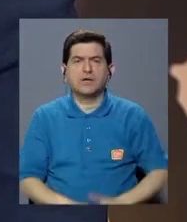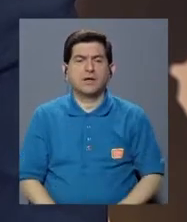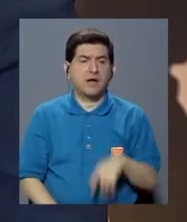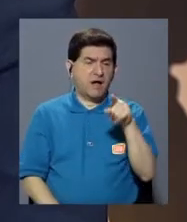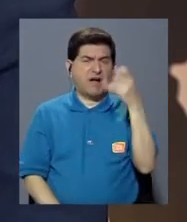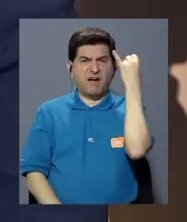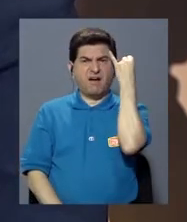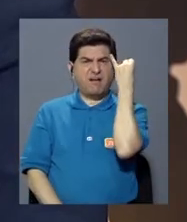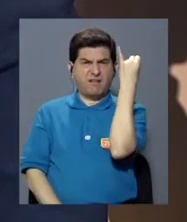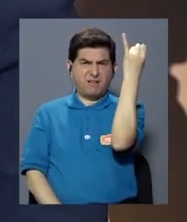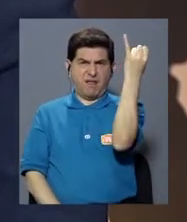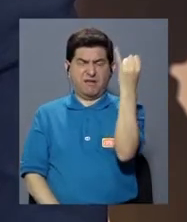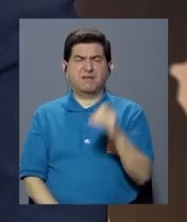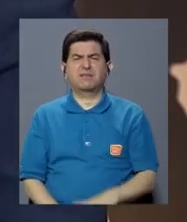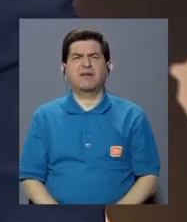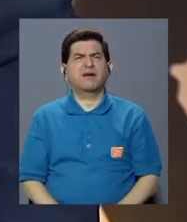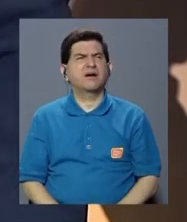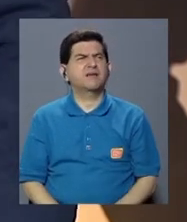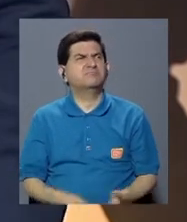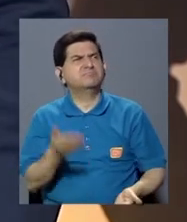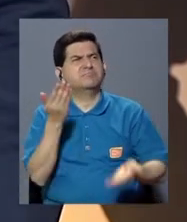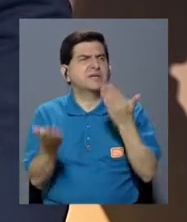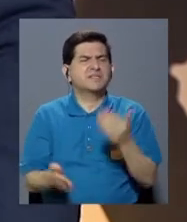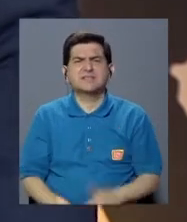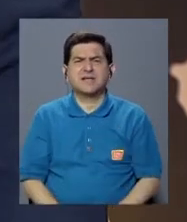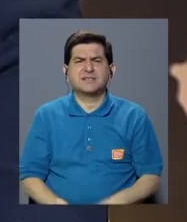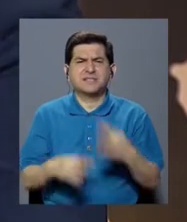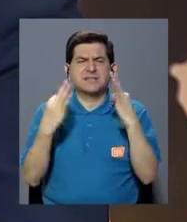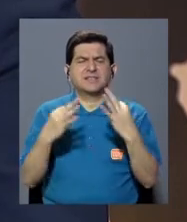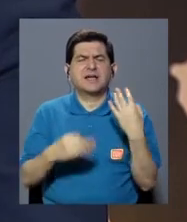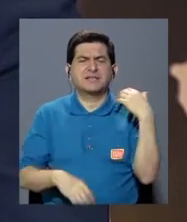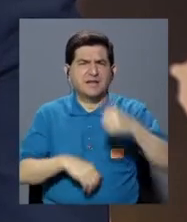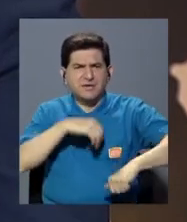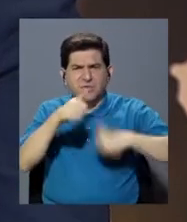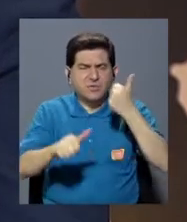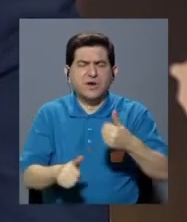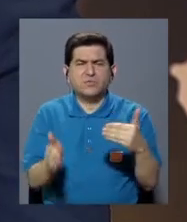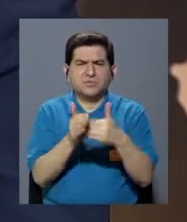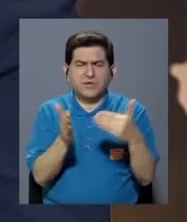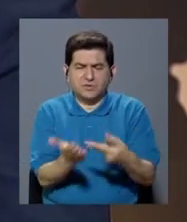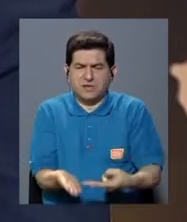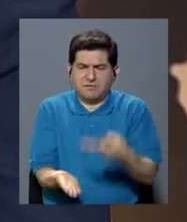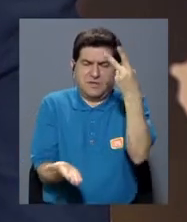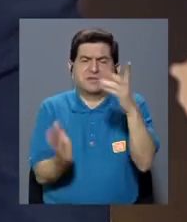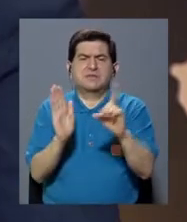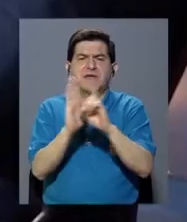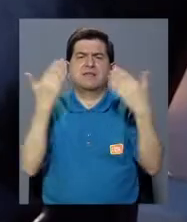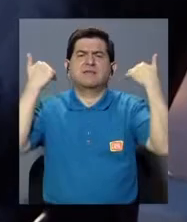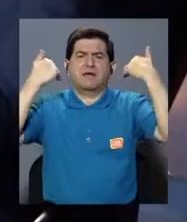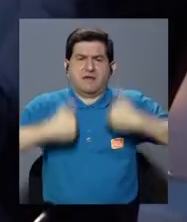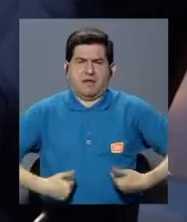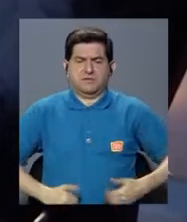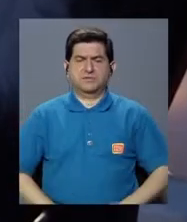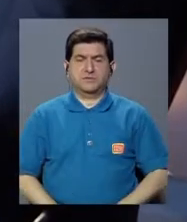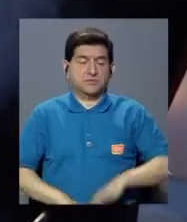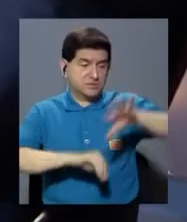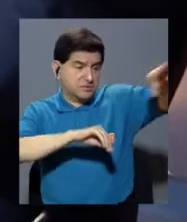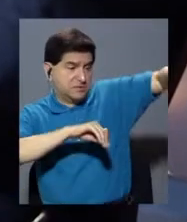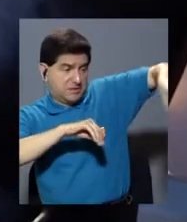estos conceptos tienden a ser reivindicatorios precisamente de los derechos humanos. Vienen a